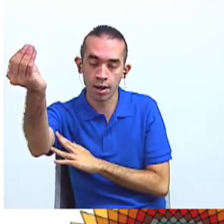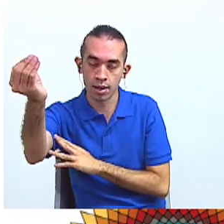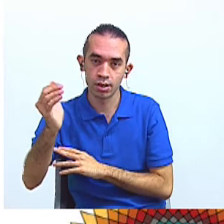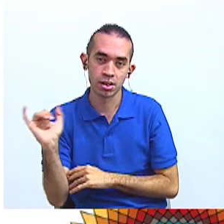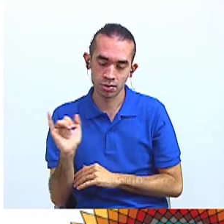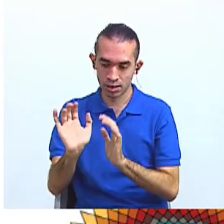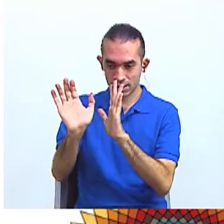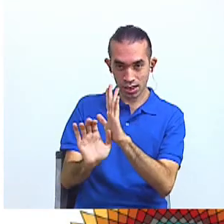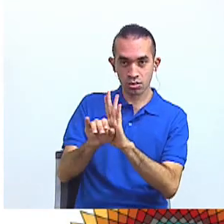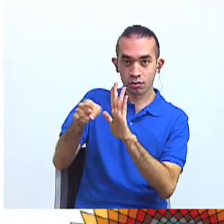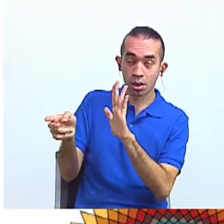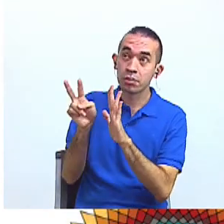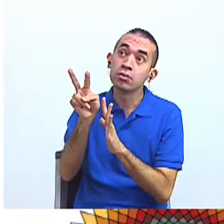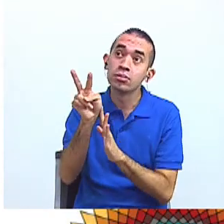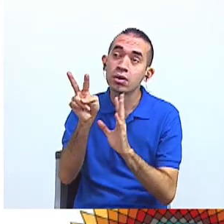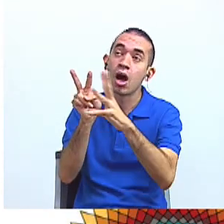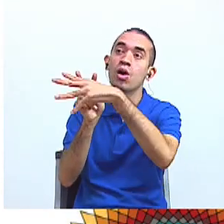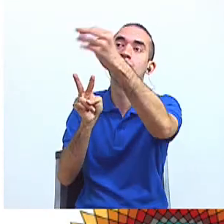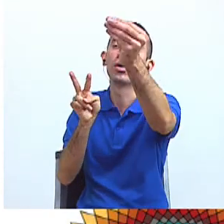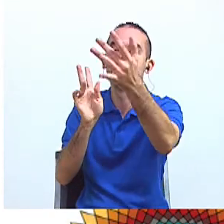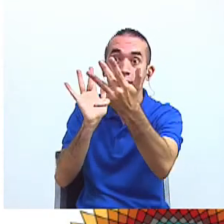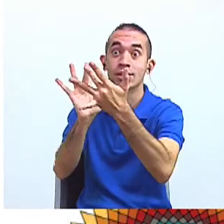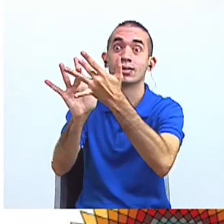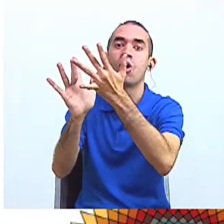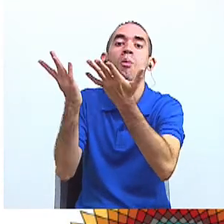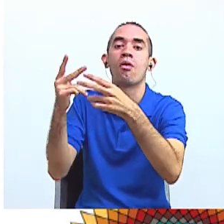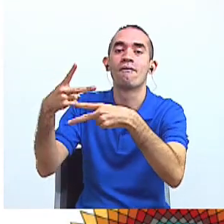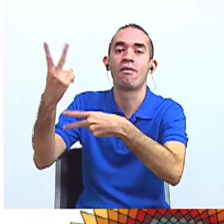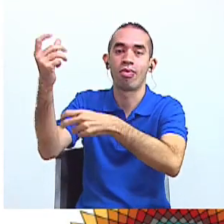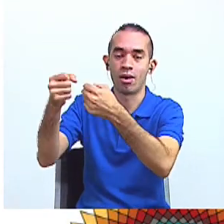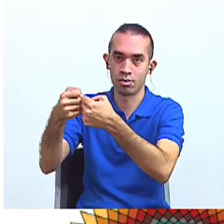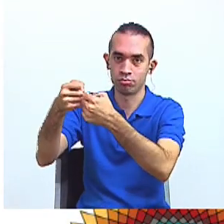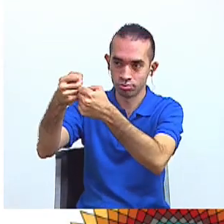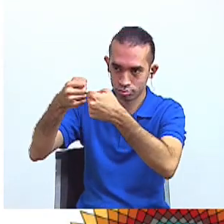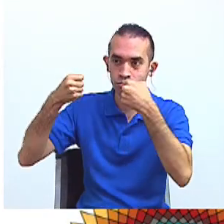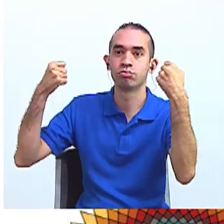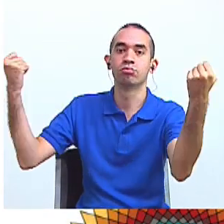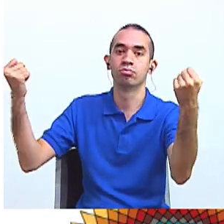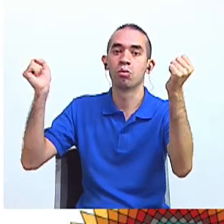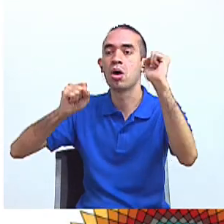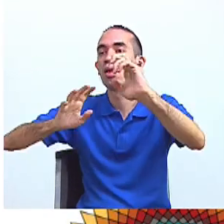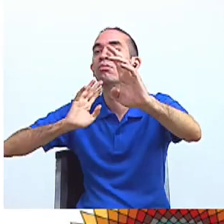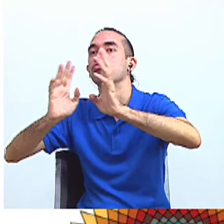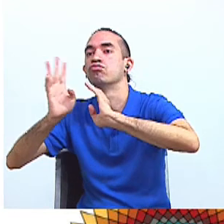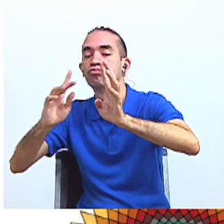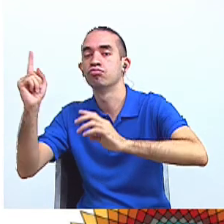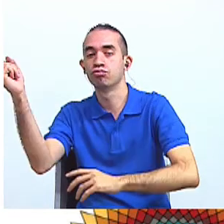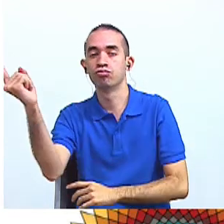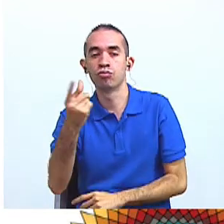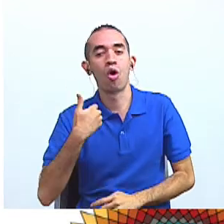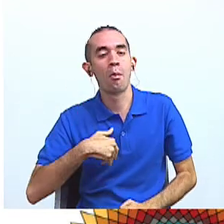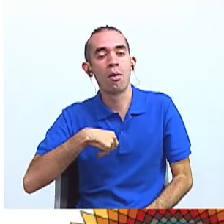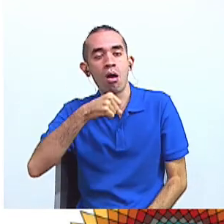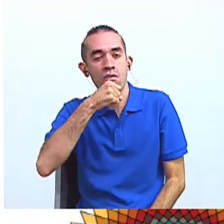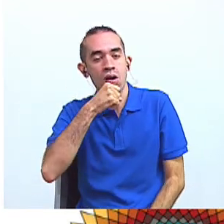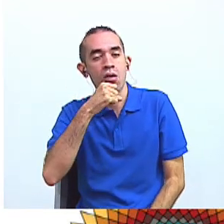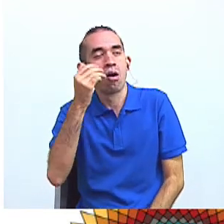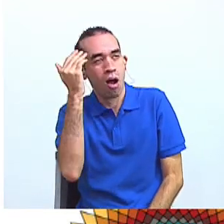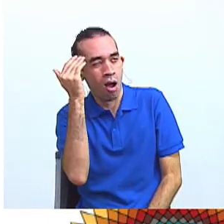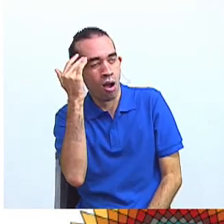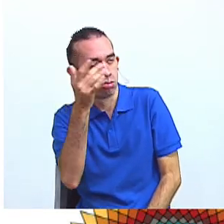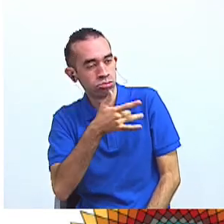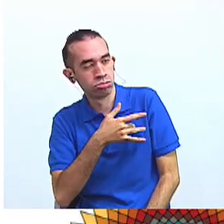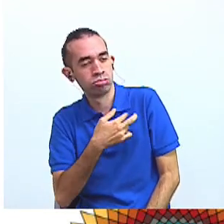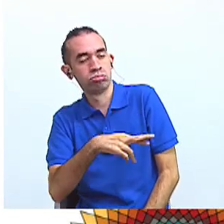Amal. Vemos aquí cómo él necesita la ventana para poder hablar con su fakir. Dice en la cita final: y